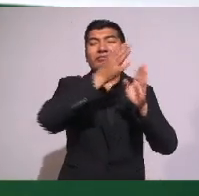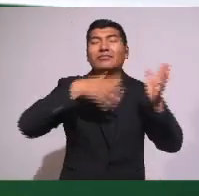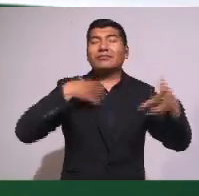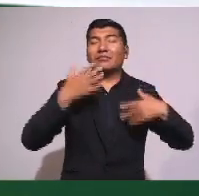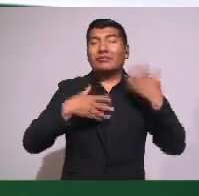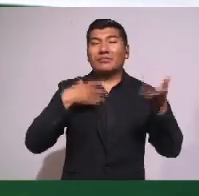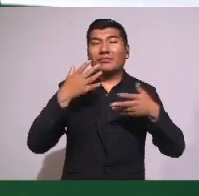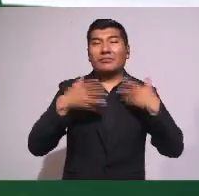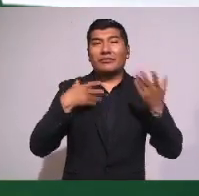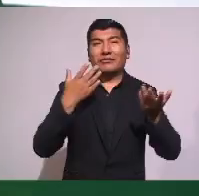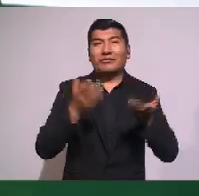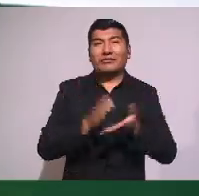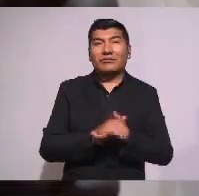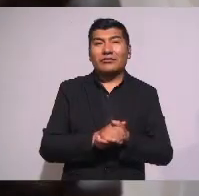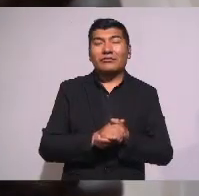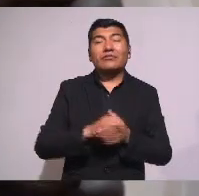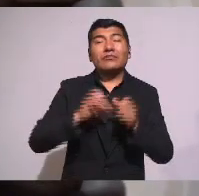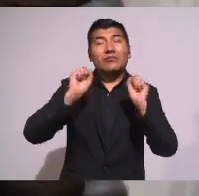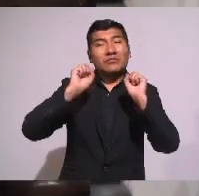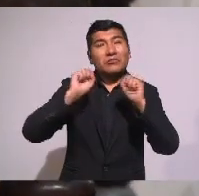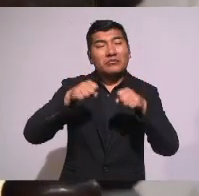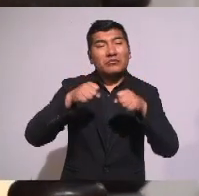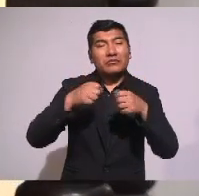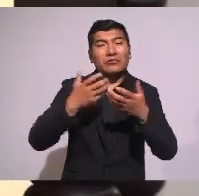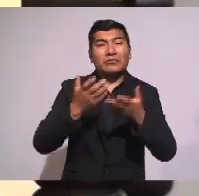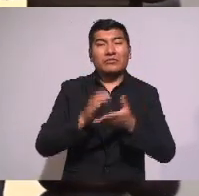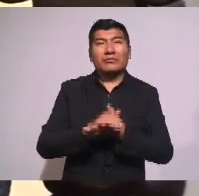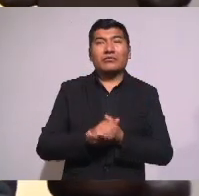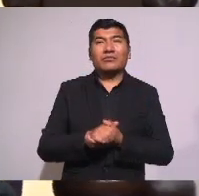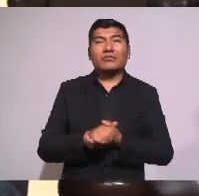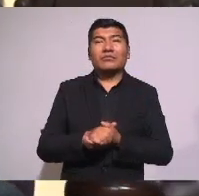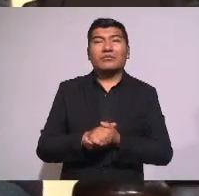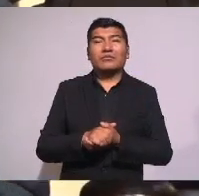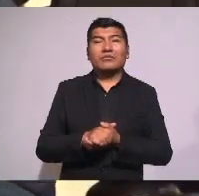feliz. Podemos tomar cualquier